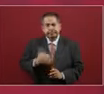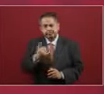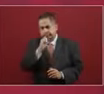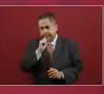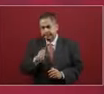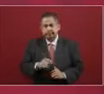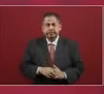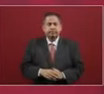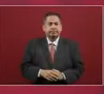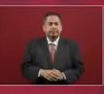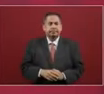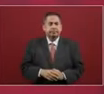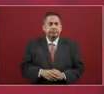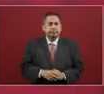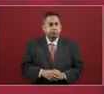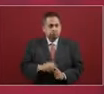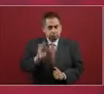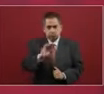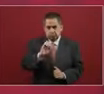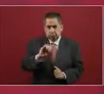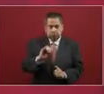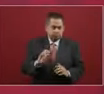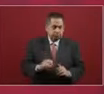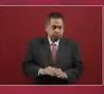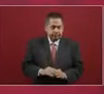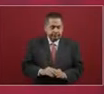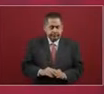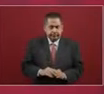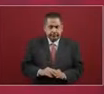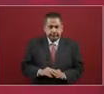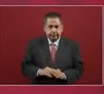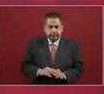y sí